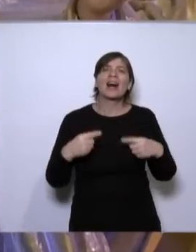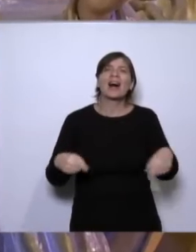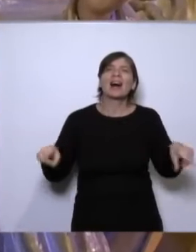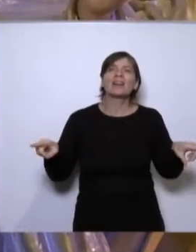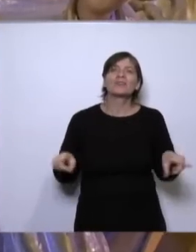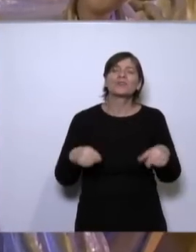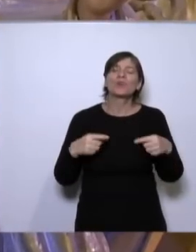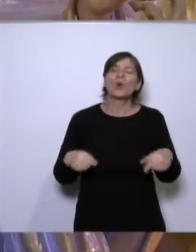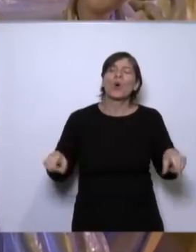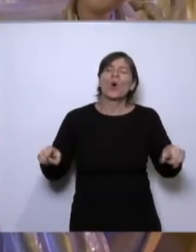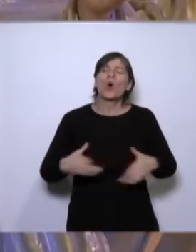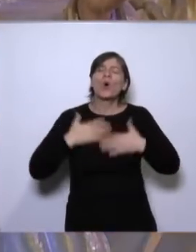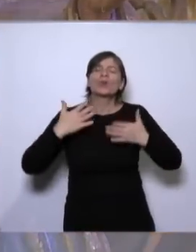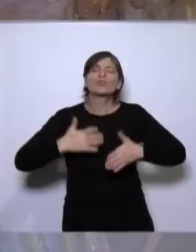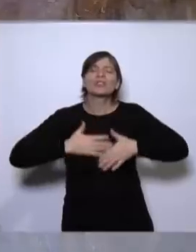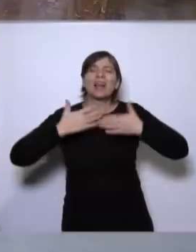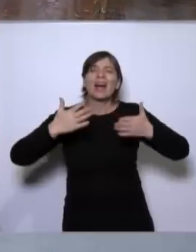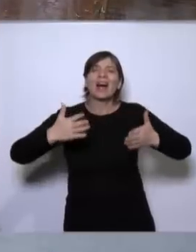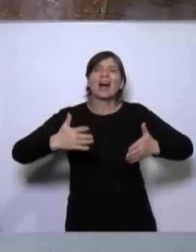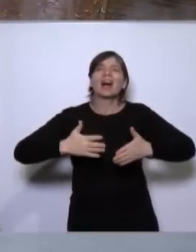nuestro canto.